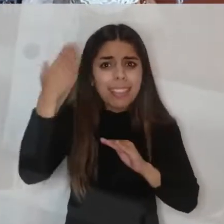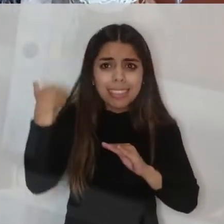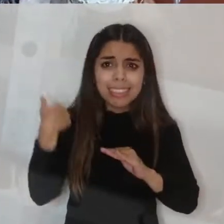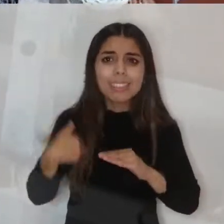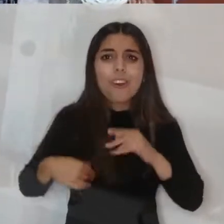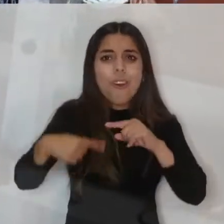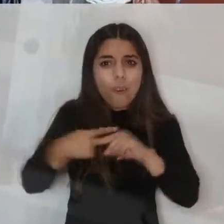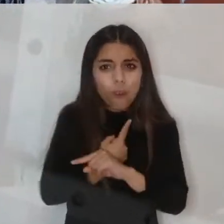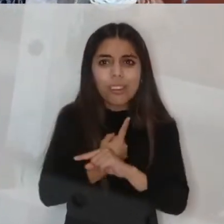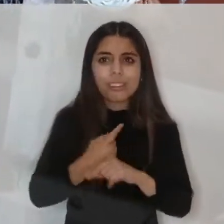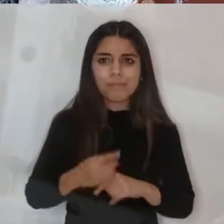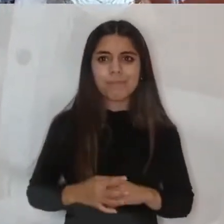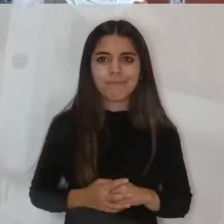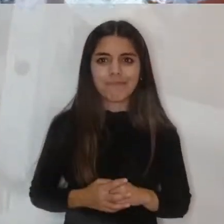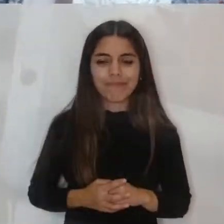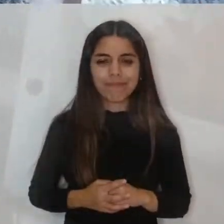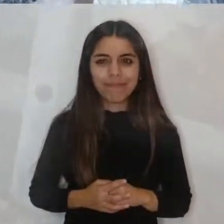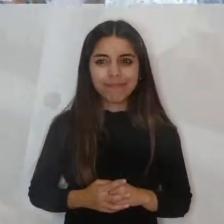aquí, el dique.